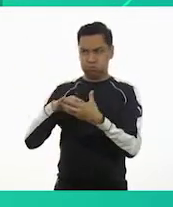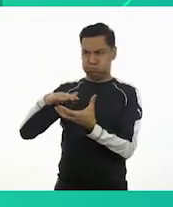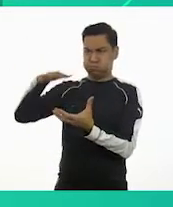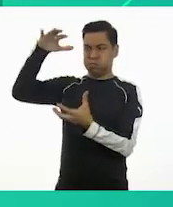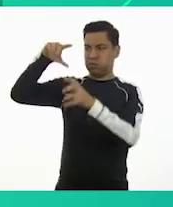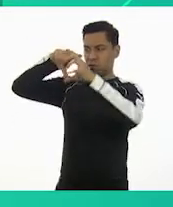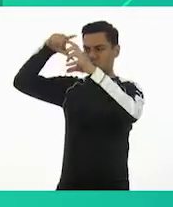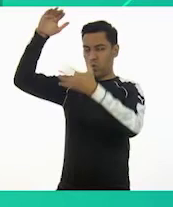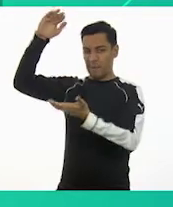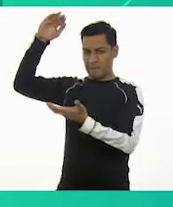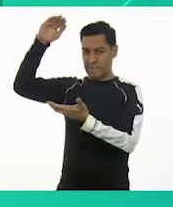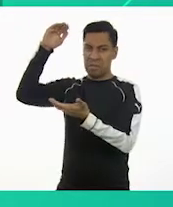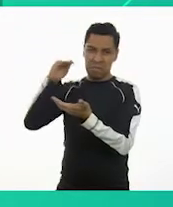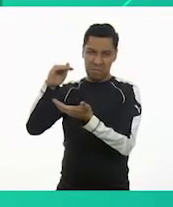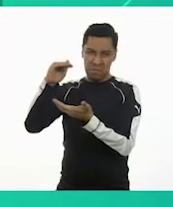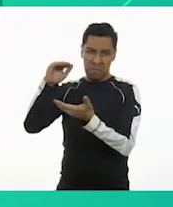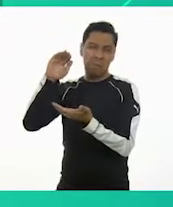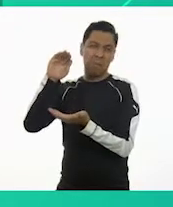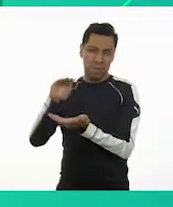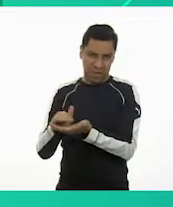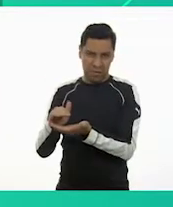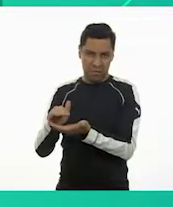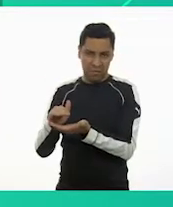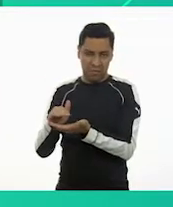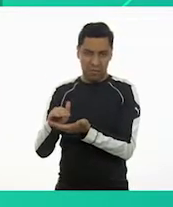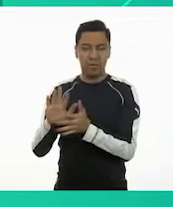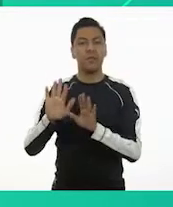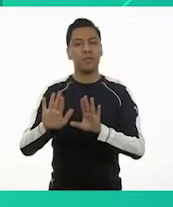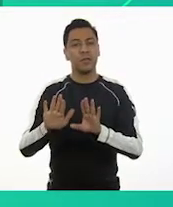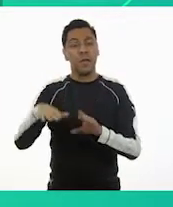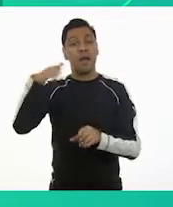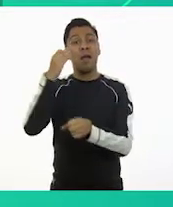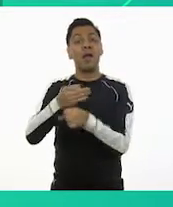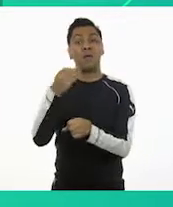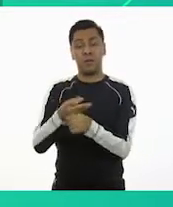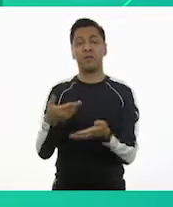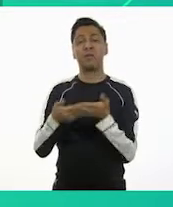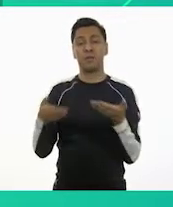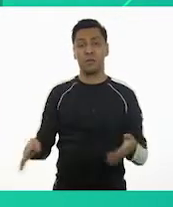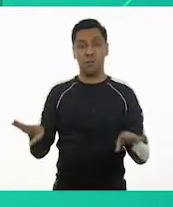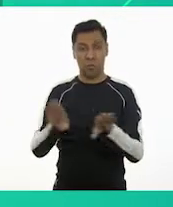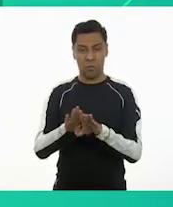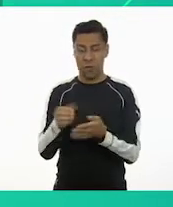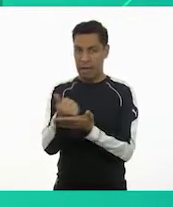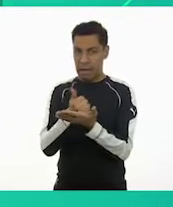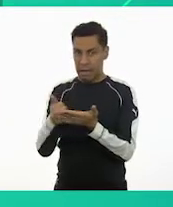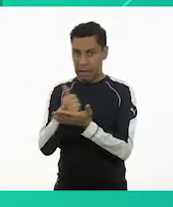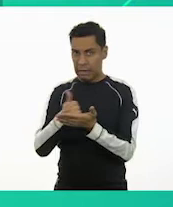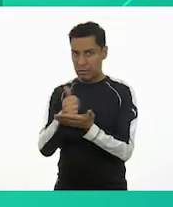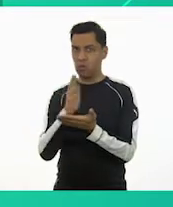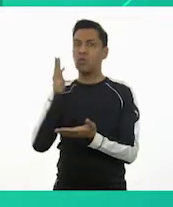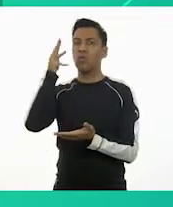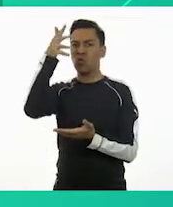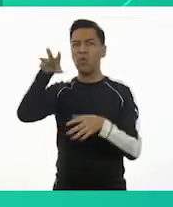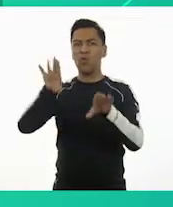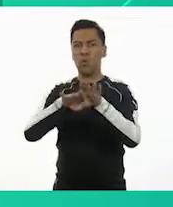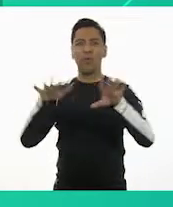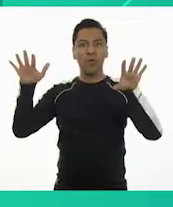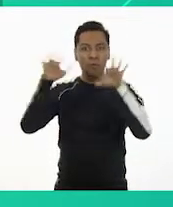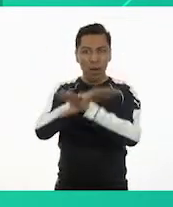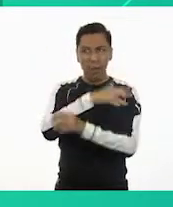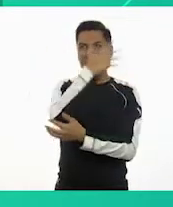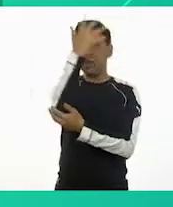bajo. El color rojo oscuro representa la situación actual y el azul la proyección a futuro. No todos